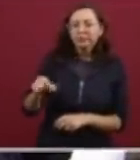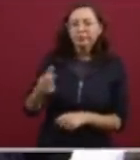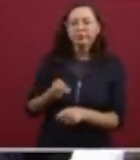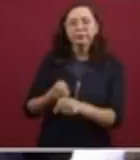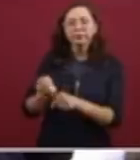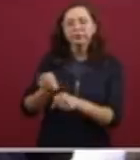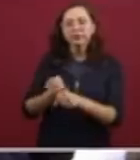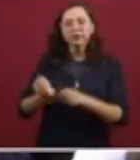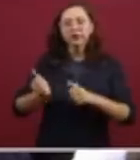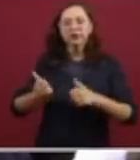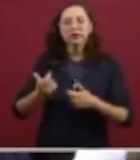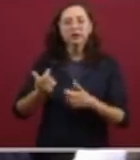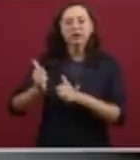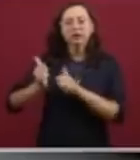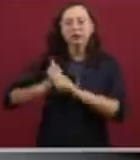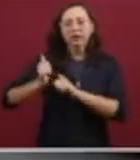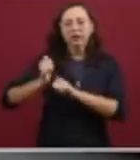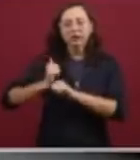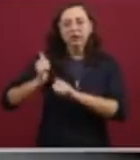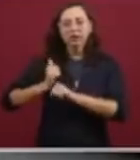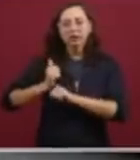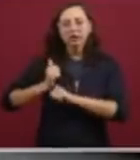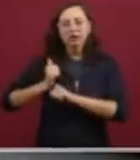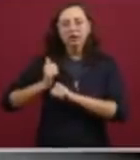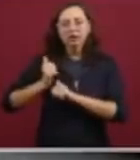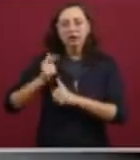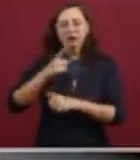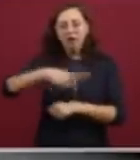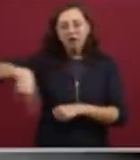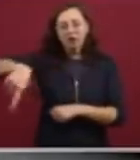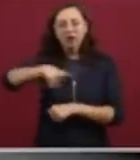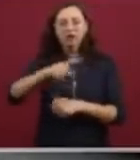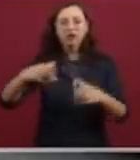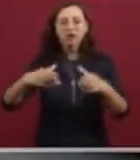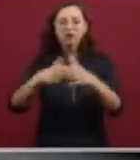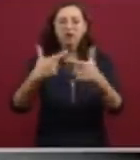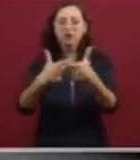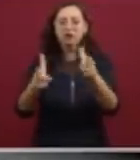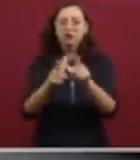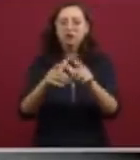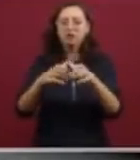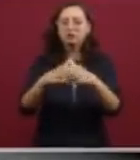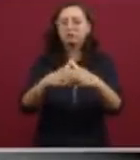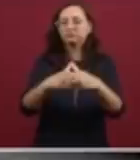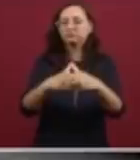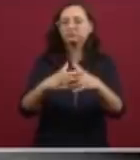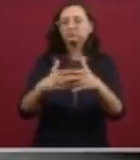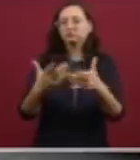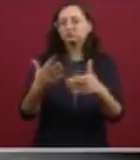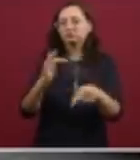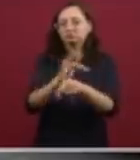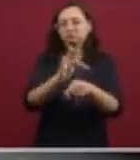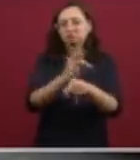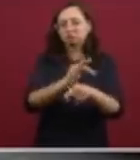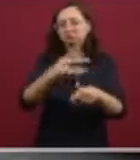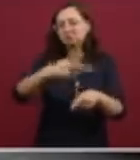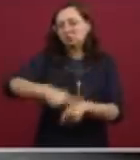de los soldados del ejército a manos de ciudadanos de un grupo de autodefensa. Ellos